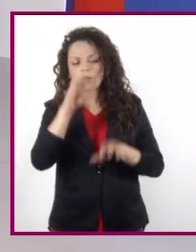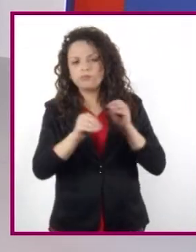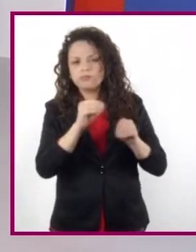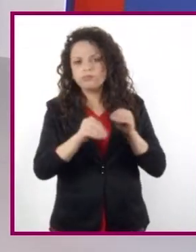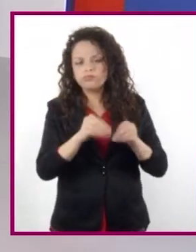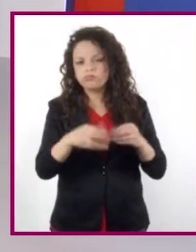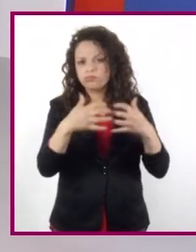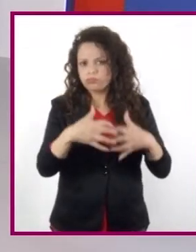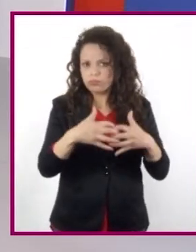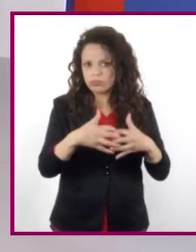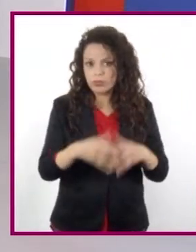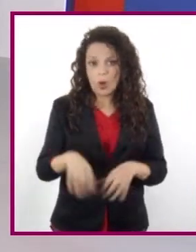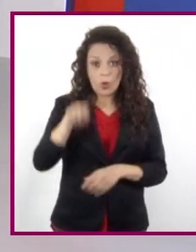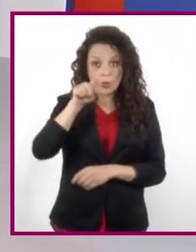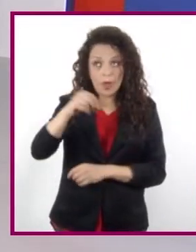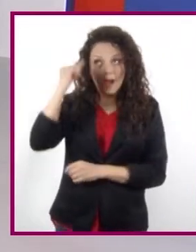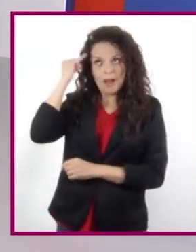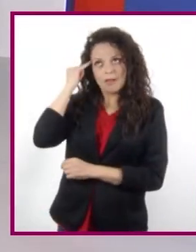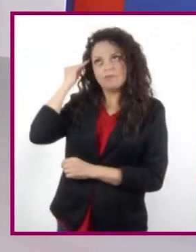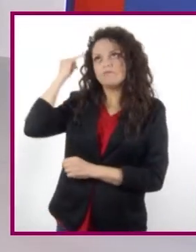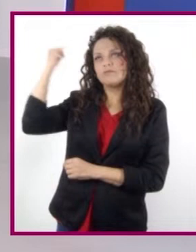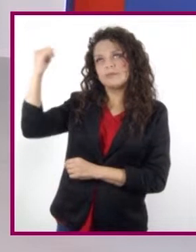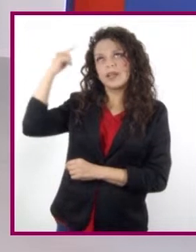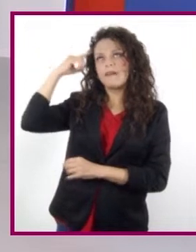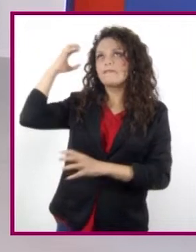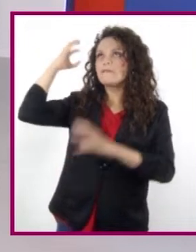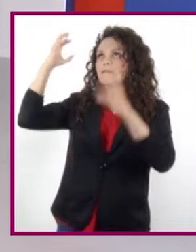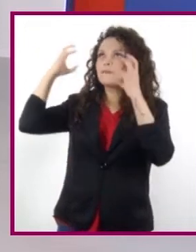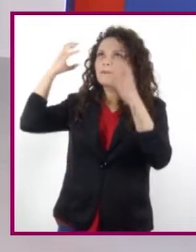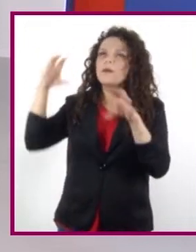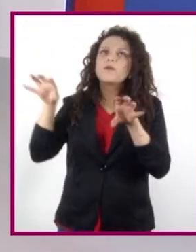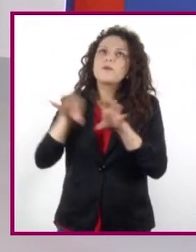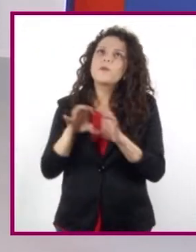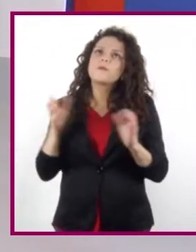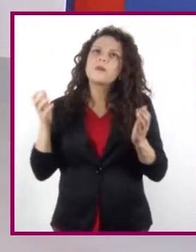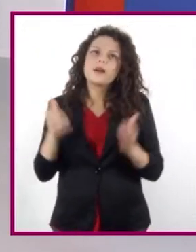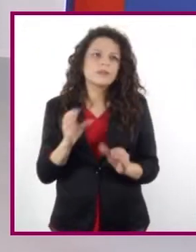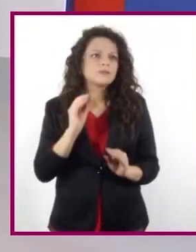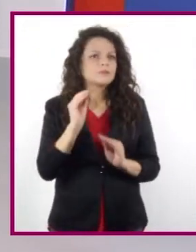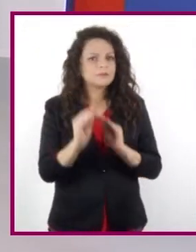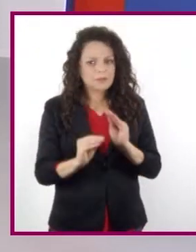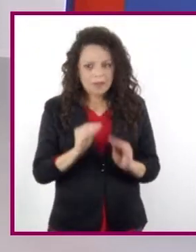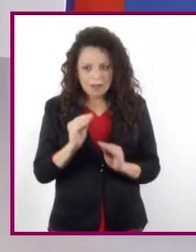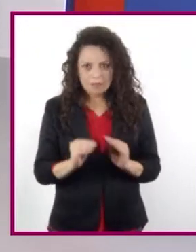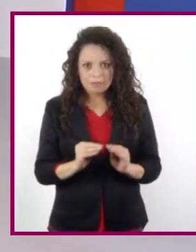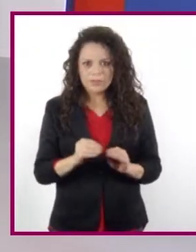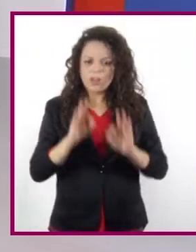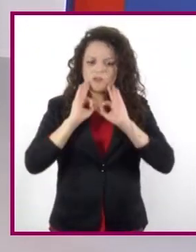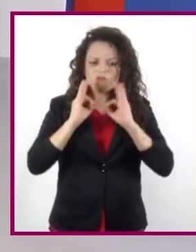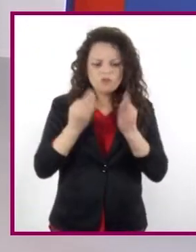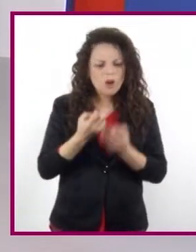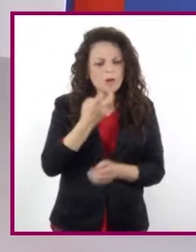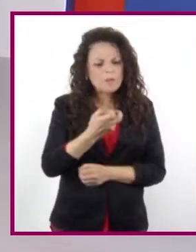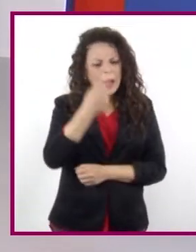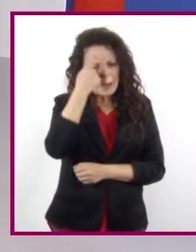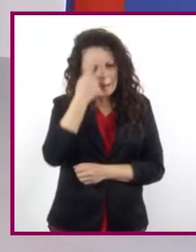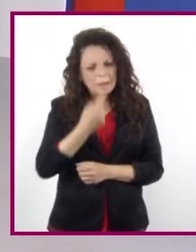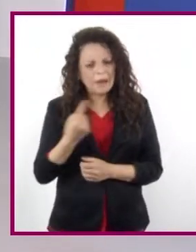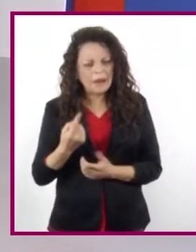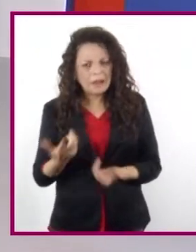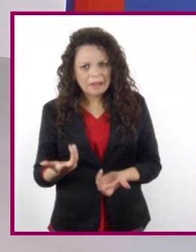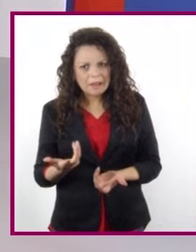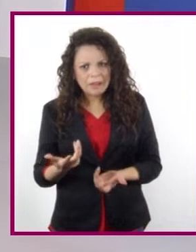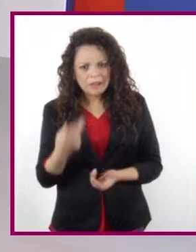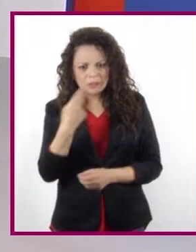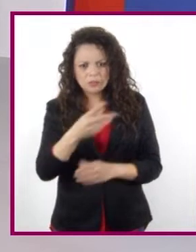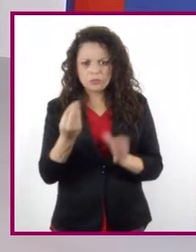a volar su imaginación para poder darse una idea de cómo se construyó, el porqué sus formas y sus características